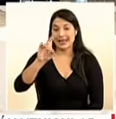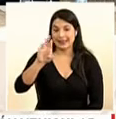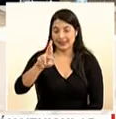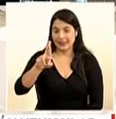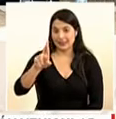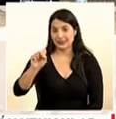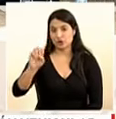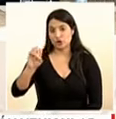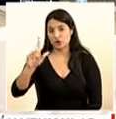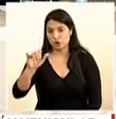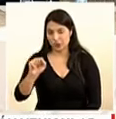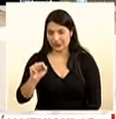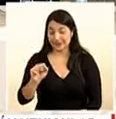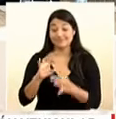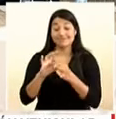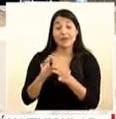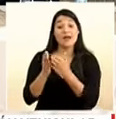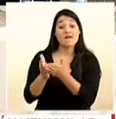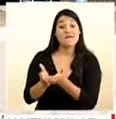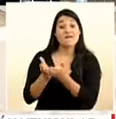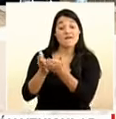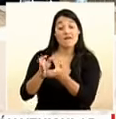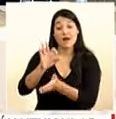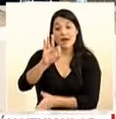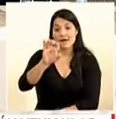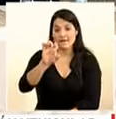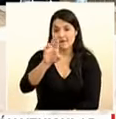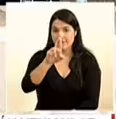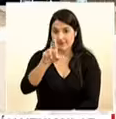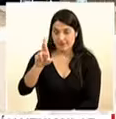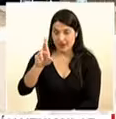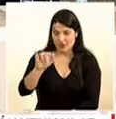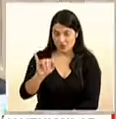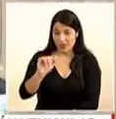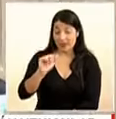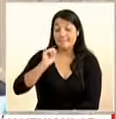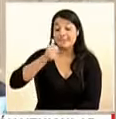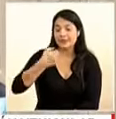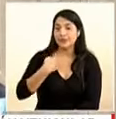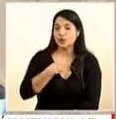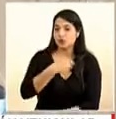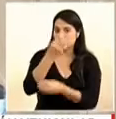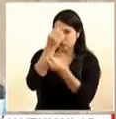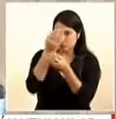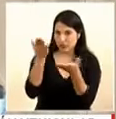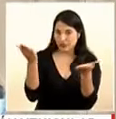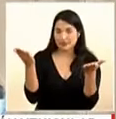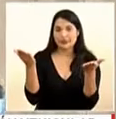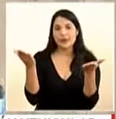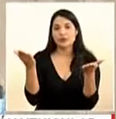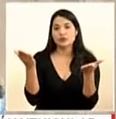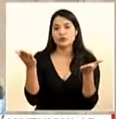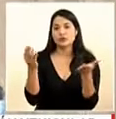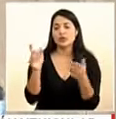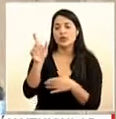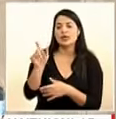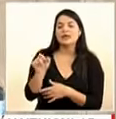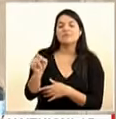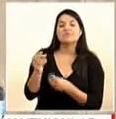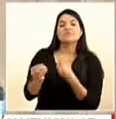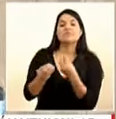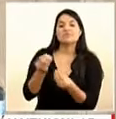particular del ferry estaremos anunciando mañana dentro de las medidas de las excepciones y las condiciones